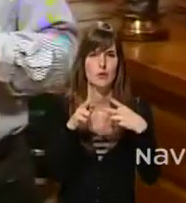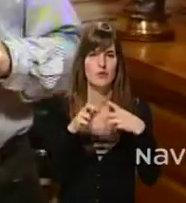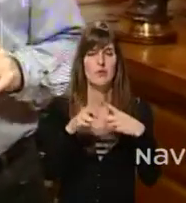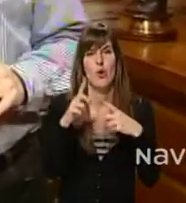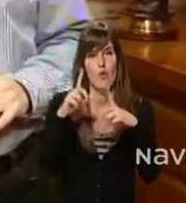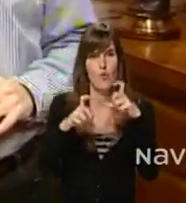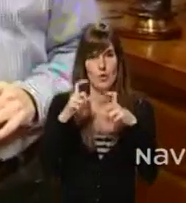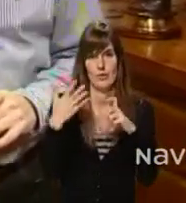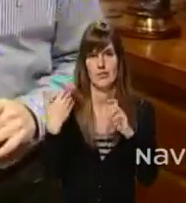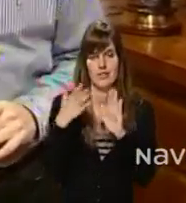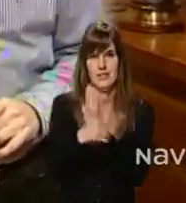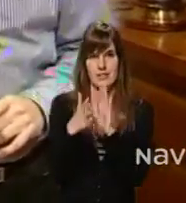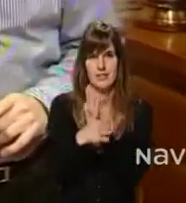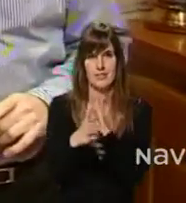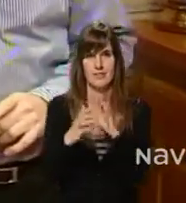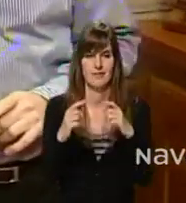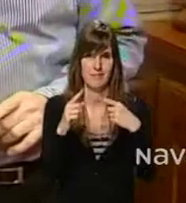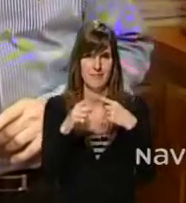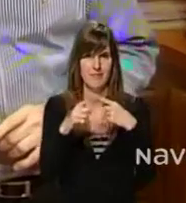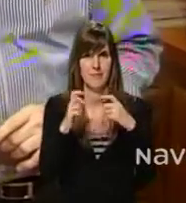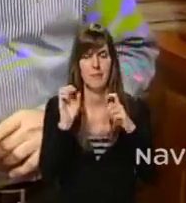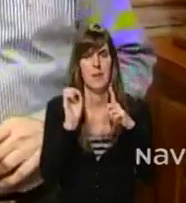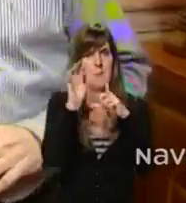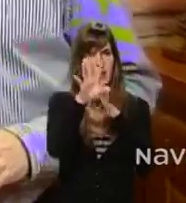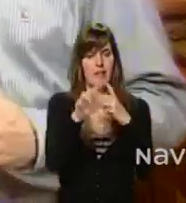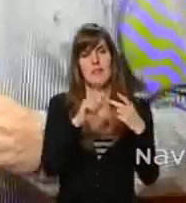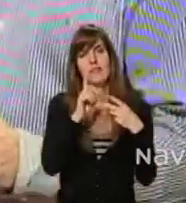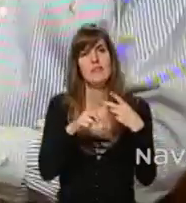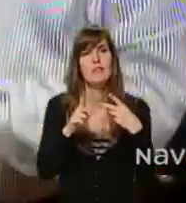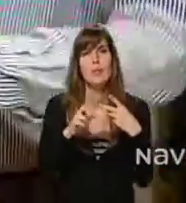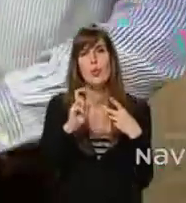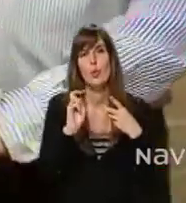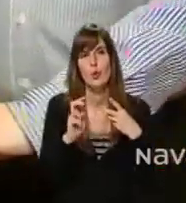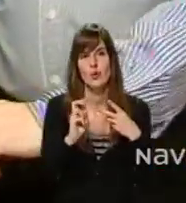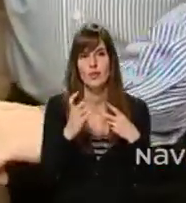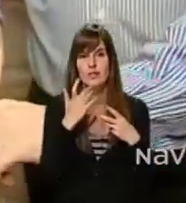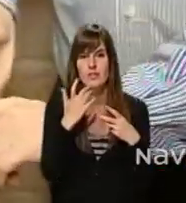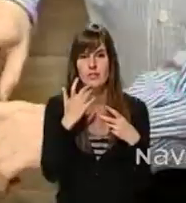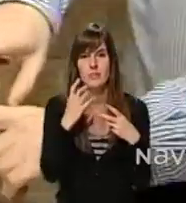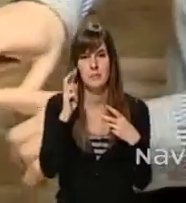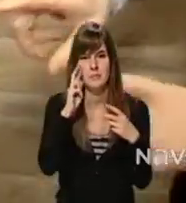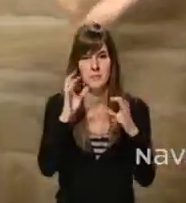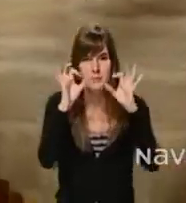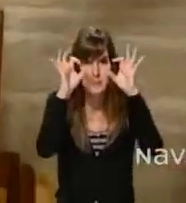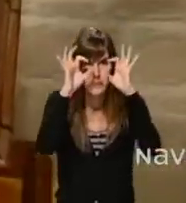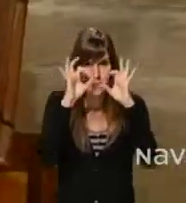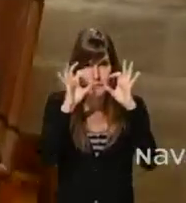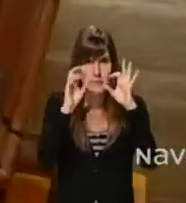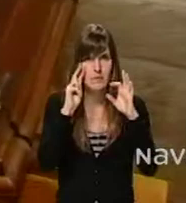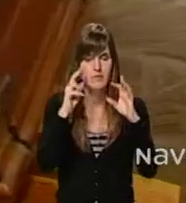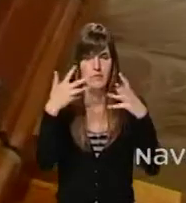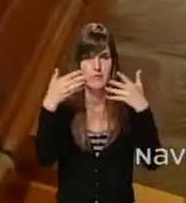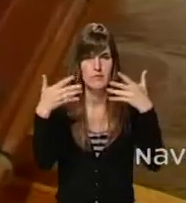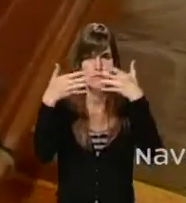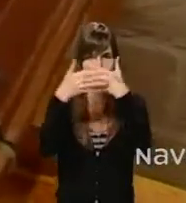fotografías que hemos visto antes, las de formato cabinet, y luego, con este otro de aquí, veíamos las fotografías